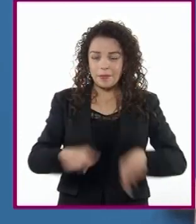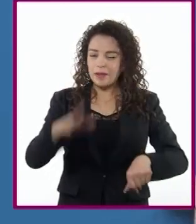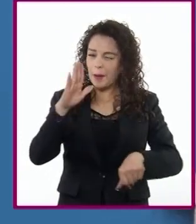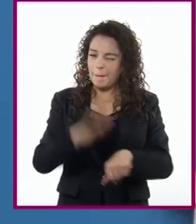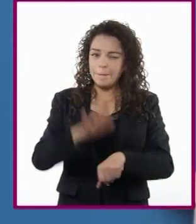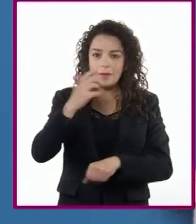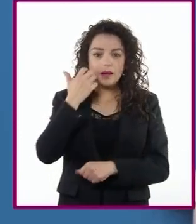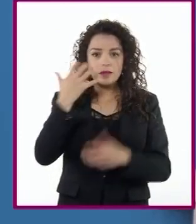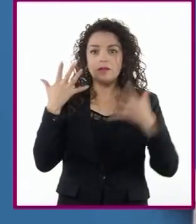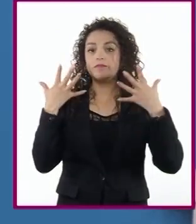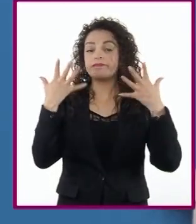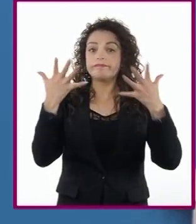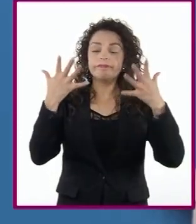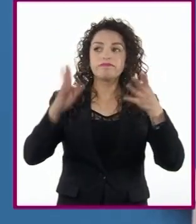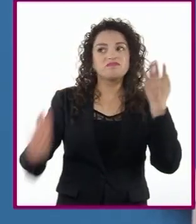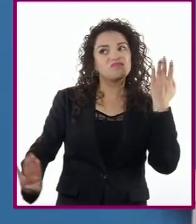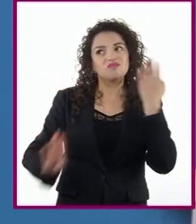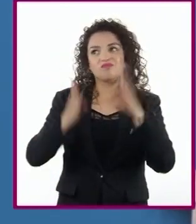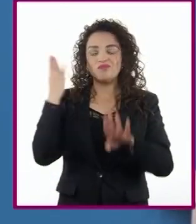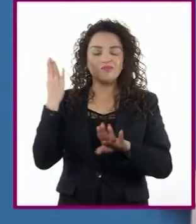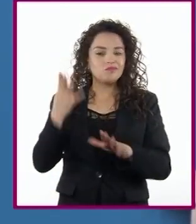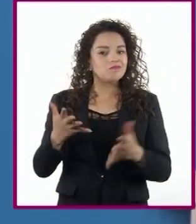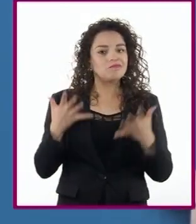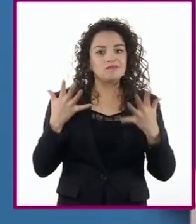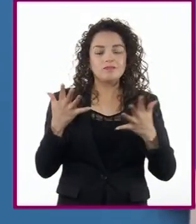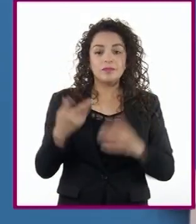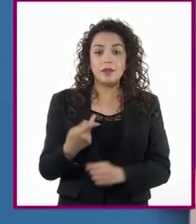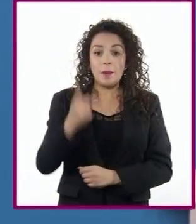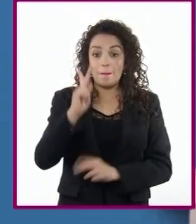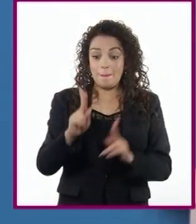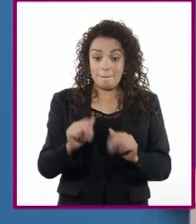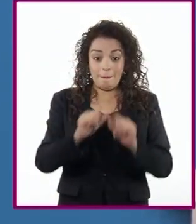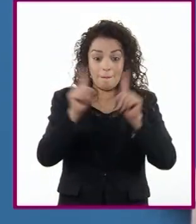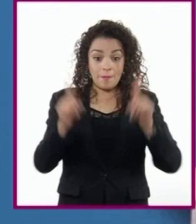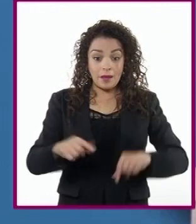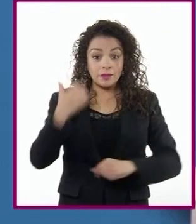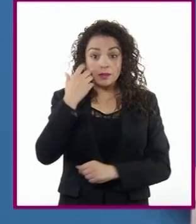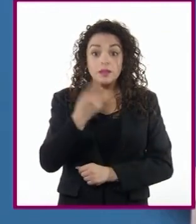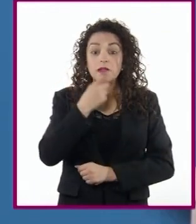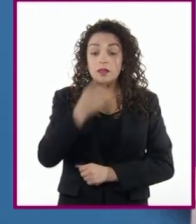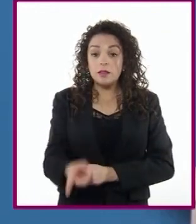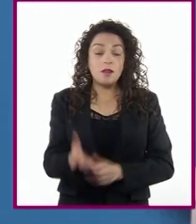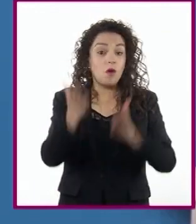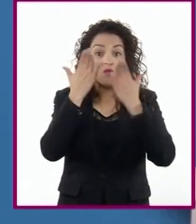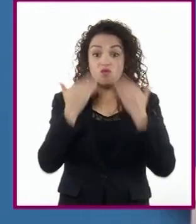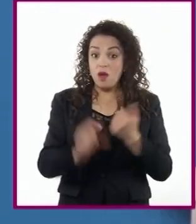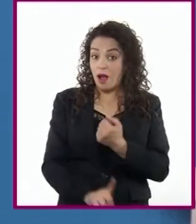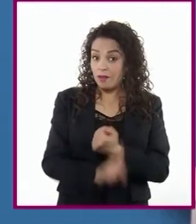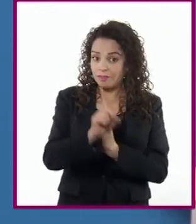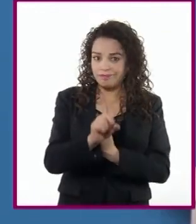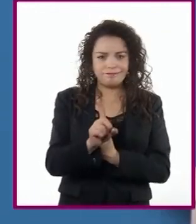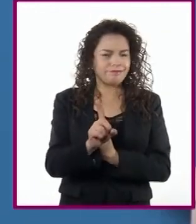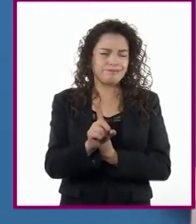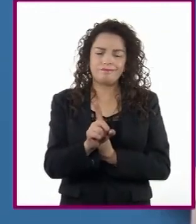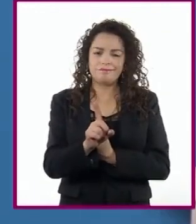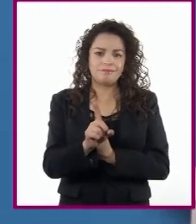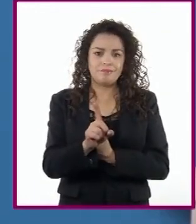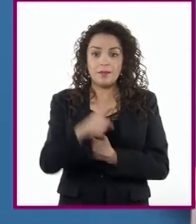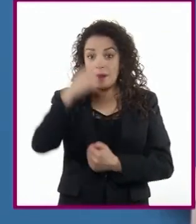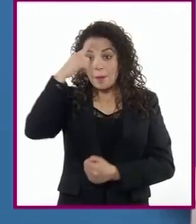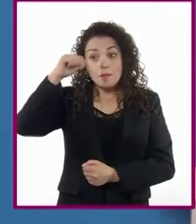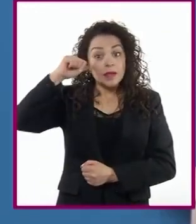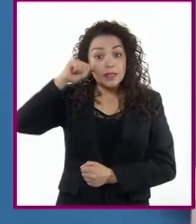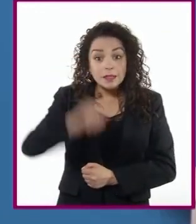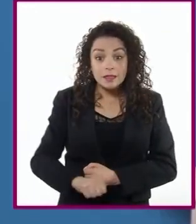tenía el mundo. Pero incluso, ni la paz significa la ausencia de conflictos, ni ha existido una paz perpetua